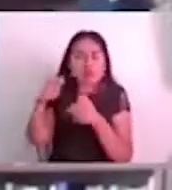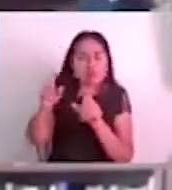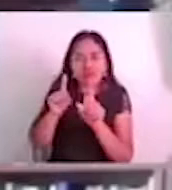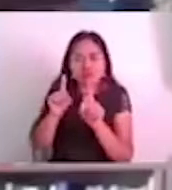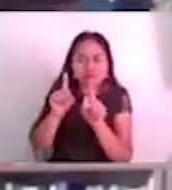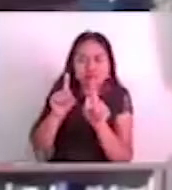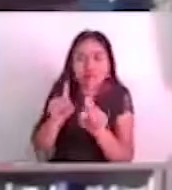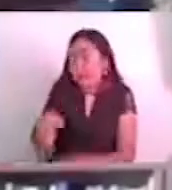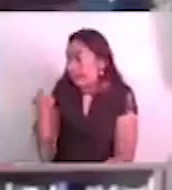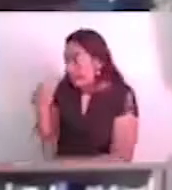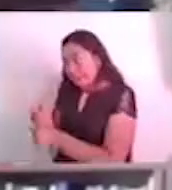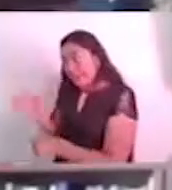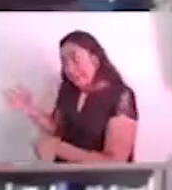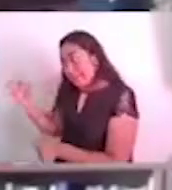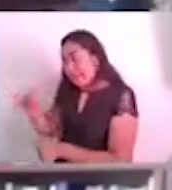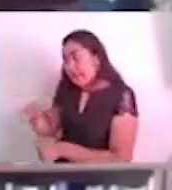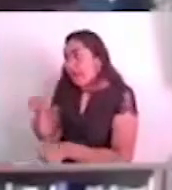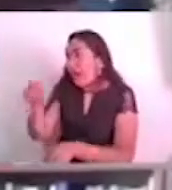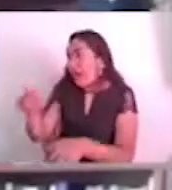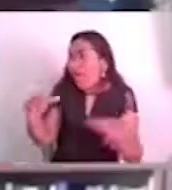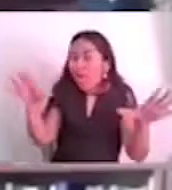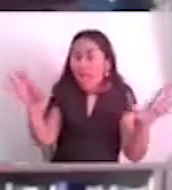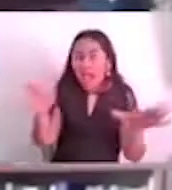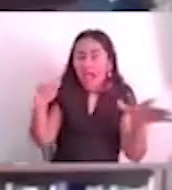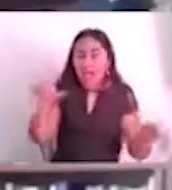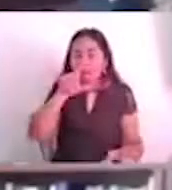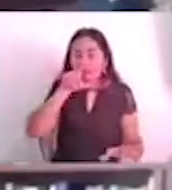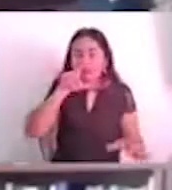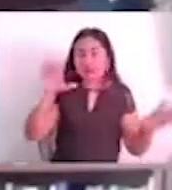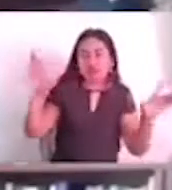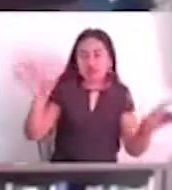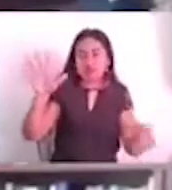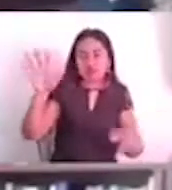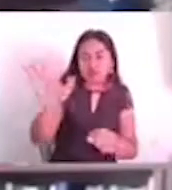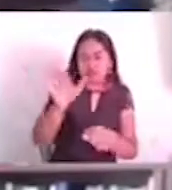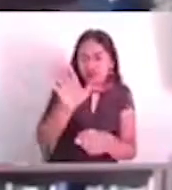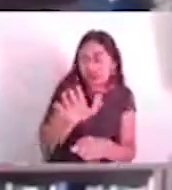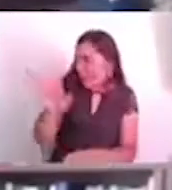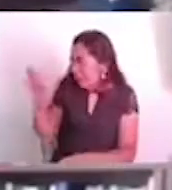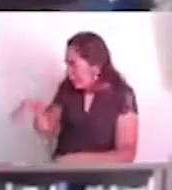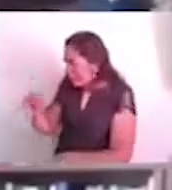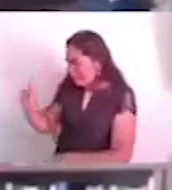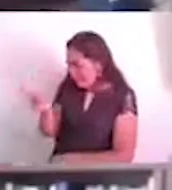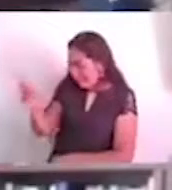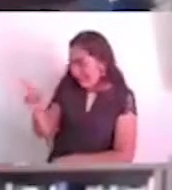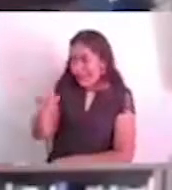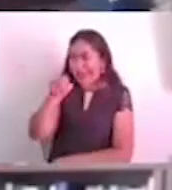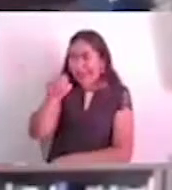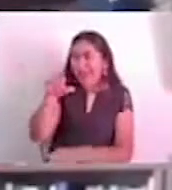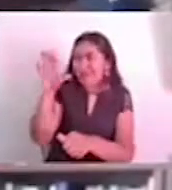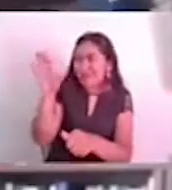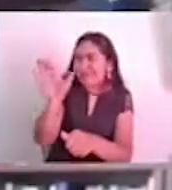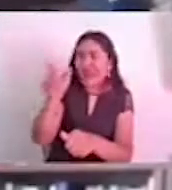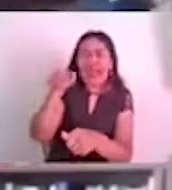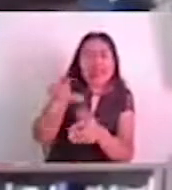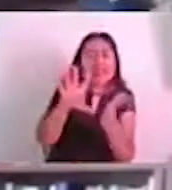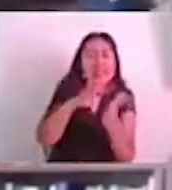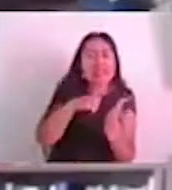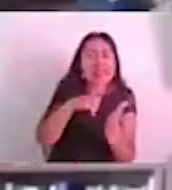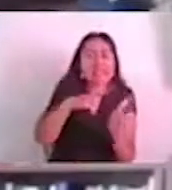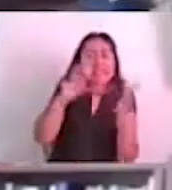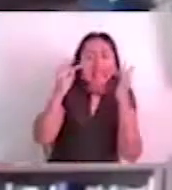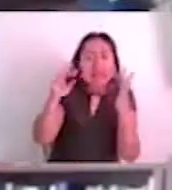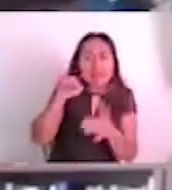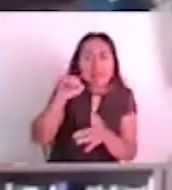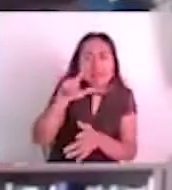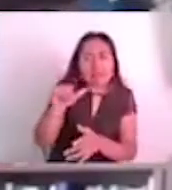yo le digo, oiga, ¿no se le hace mucha coincidencia que donde se venera a San Miguel esté este personaje alado? Y se quedó